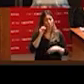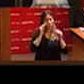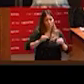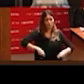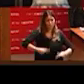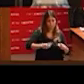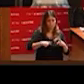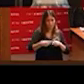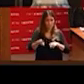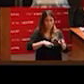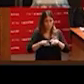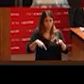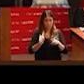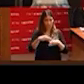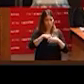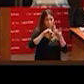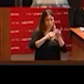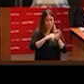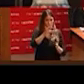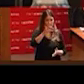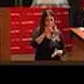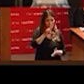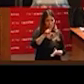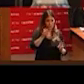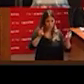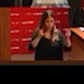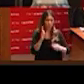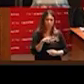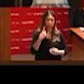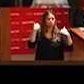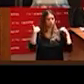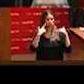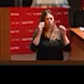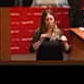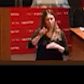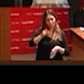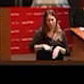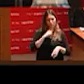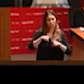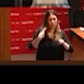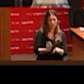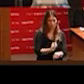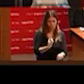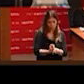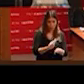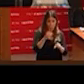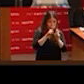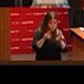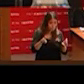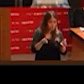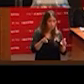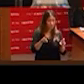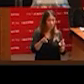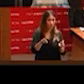selección y soporte por cuenta del proyecto Estela nosotros nos encargamos de hacer esa formación del trabajo ador y la empresa